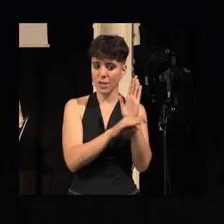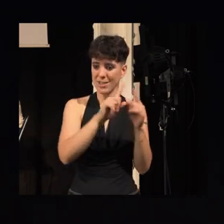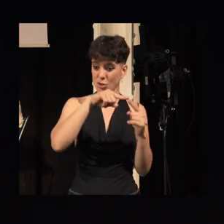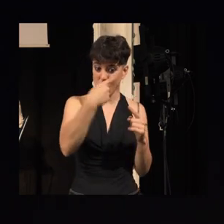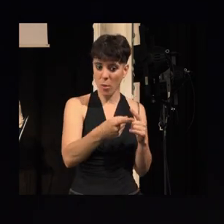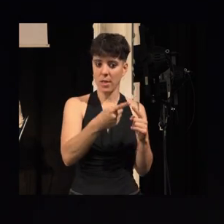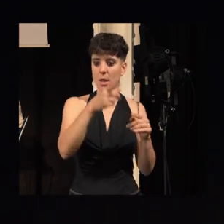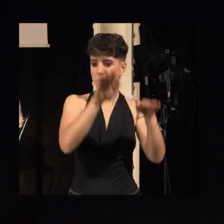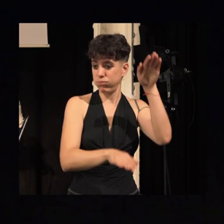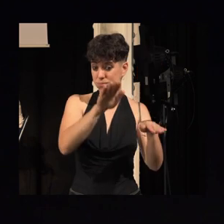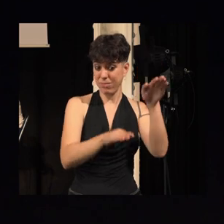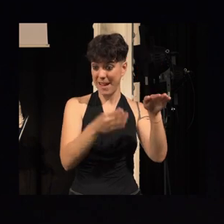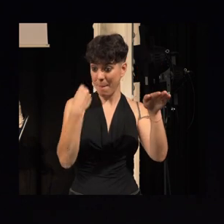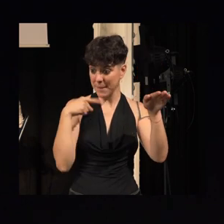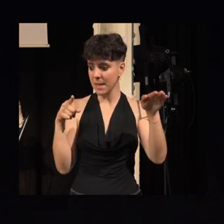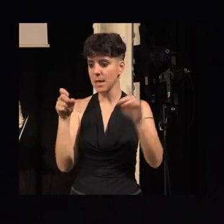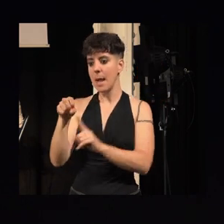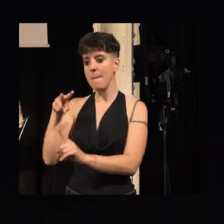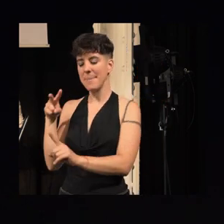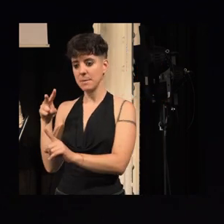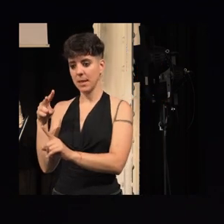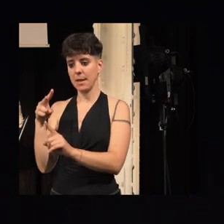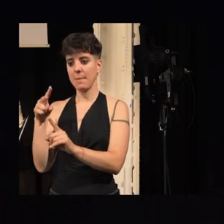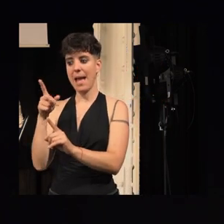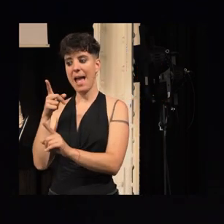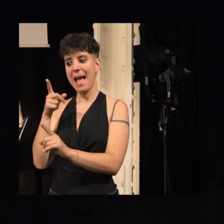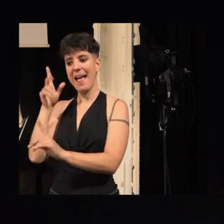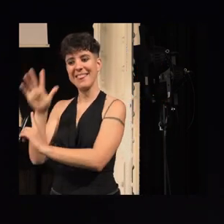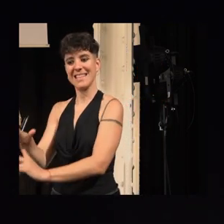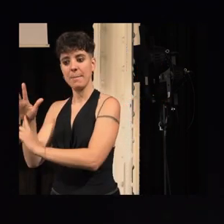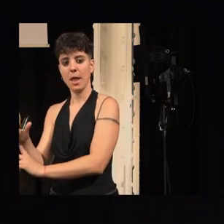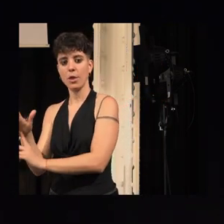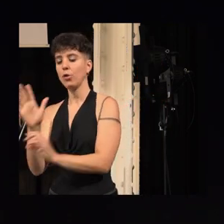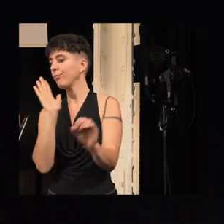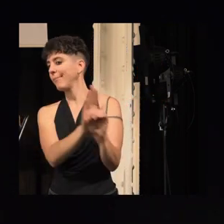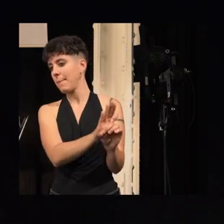son invisibilizadas por la perspectiva de la discriminación. ¿Cuánto me queda?